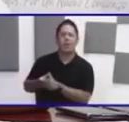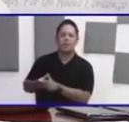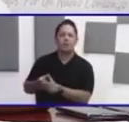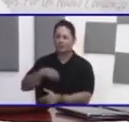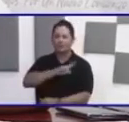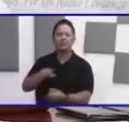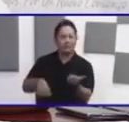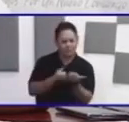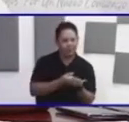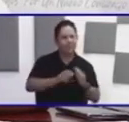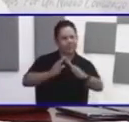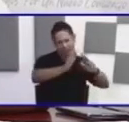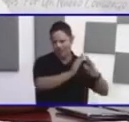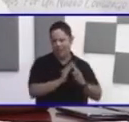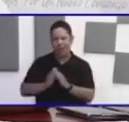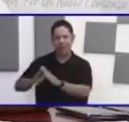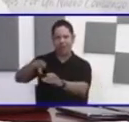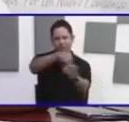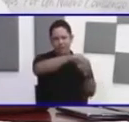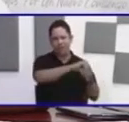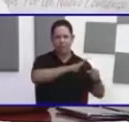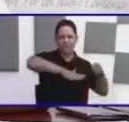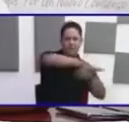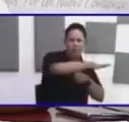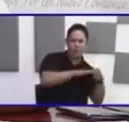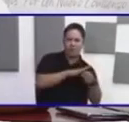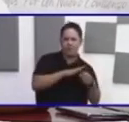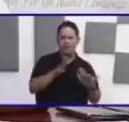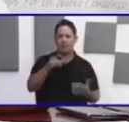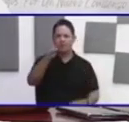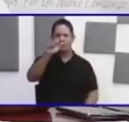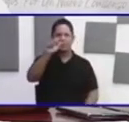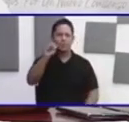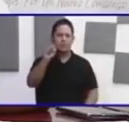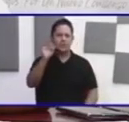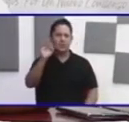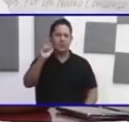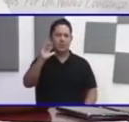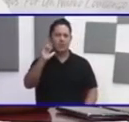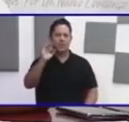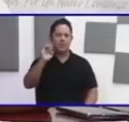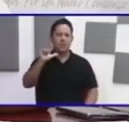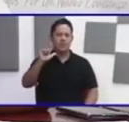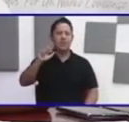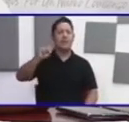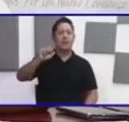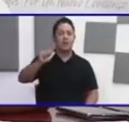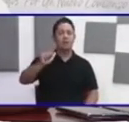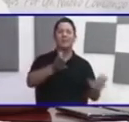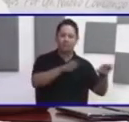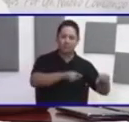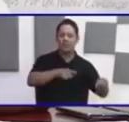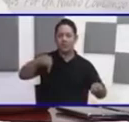los hogares de todos los provincianos, habitantes de Santa Catalina y desde luego de la Isla Mayor San Andrés. Así